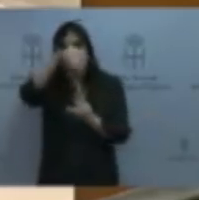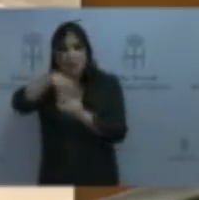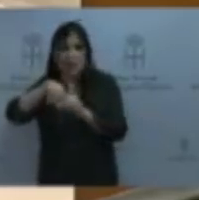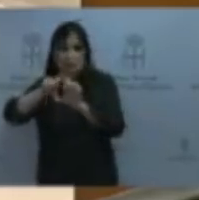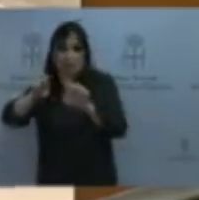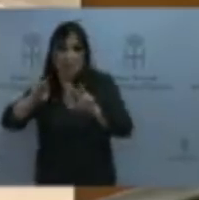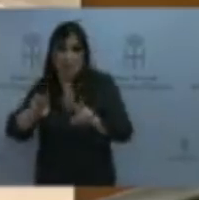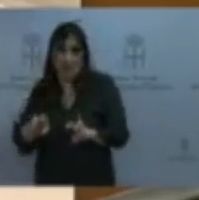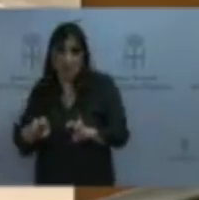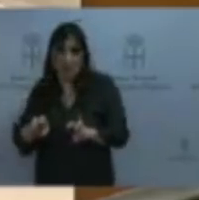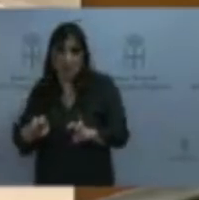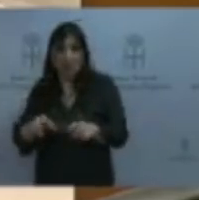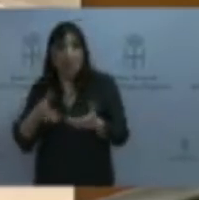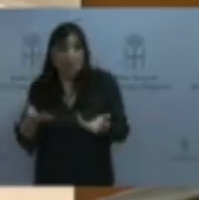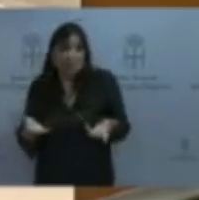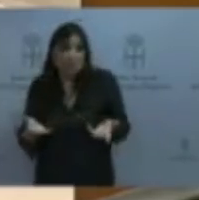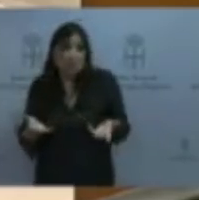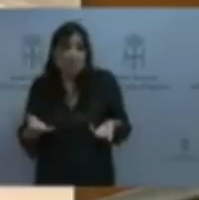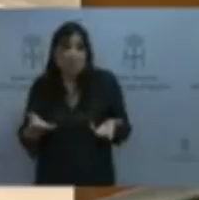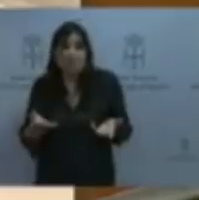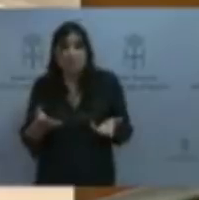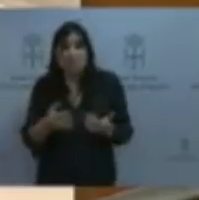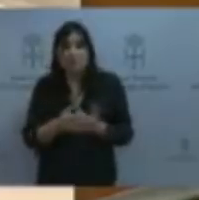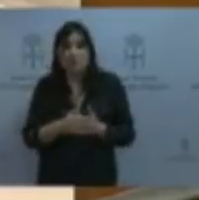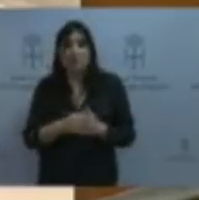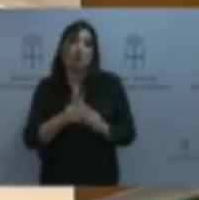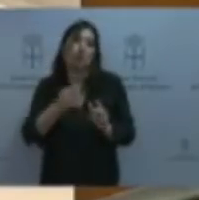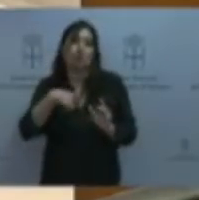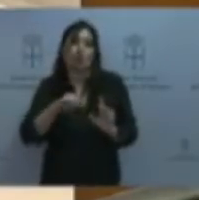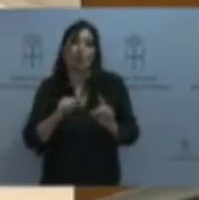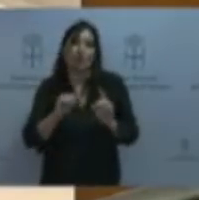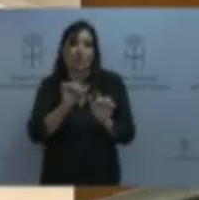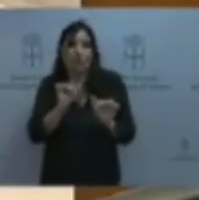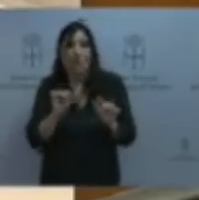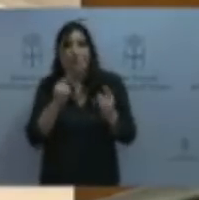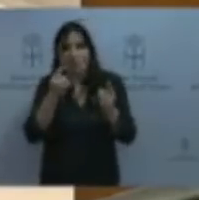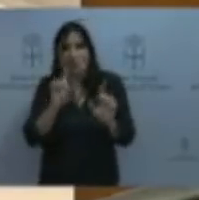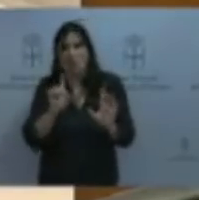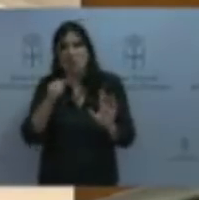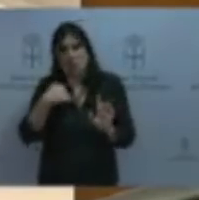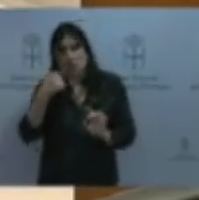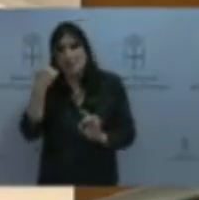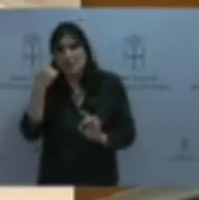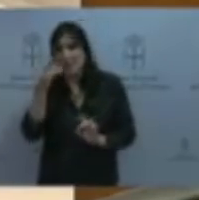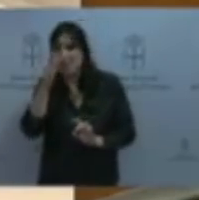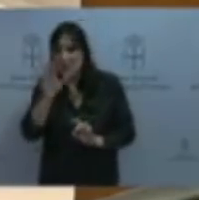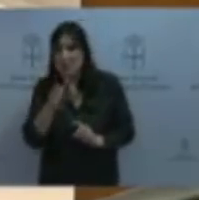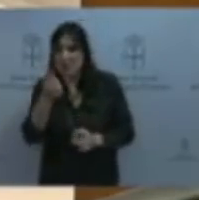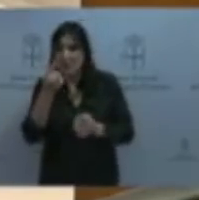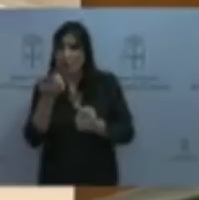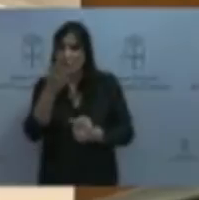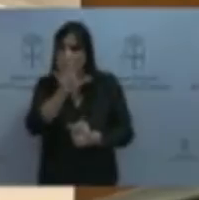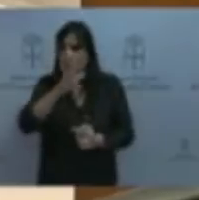digamos externa, no oficialmente, sí que se han presentado algunas denuncias que, como digo, están en proceso en la Inspección de Trabajo y serán